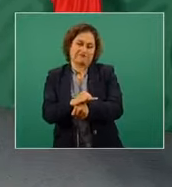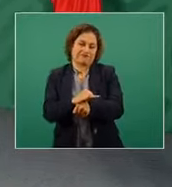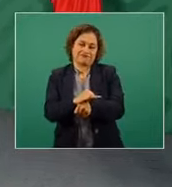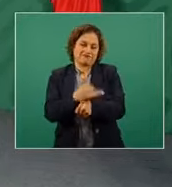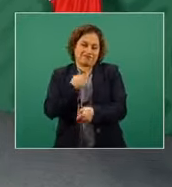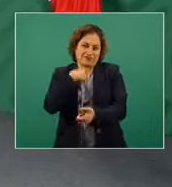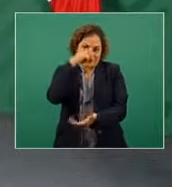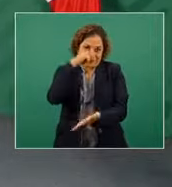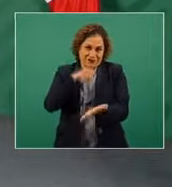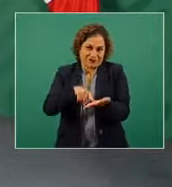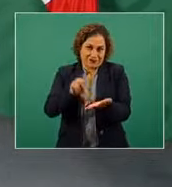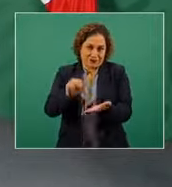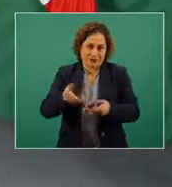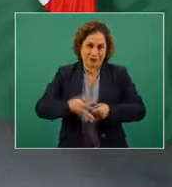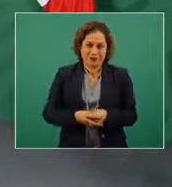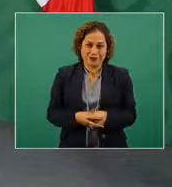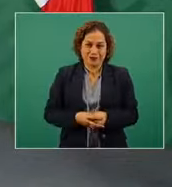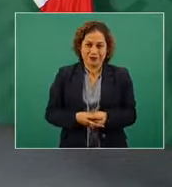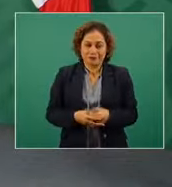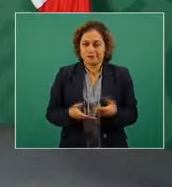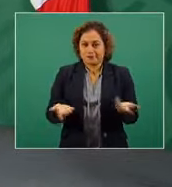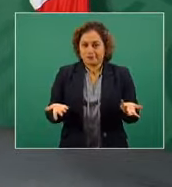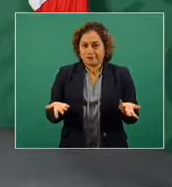Yo entiendo pues que